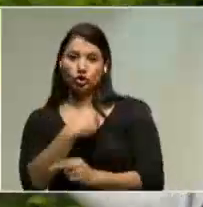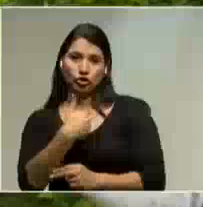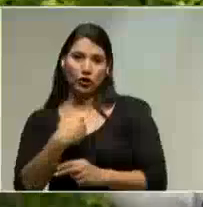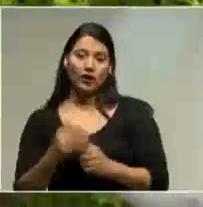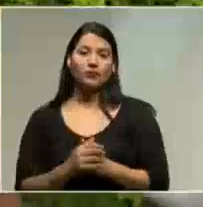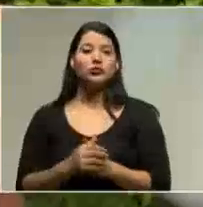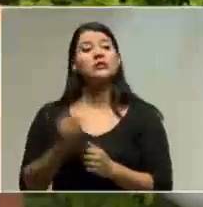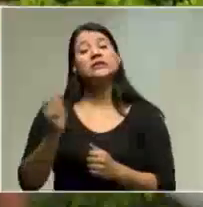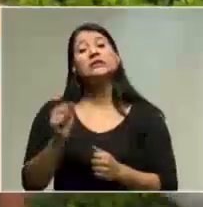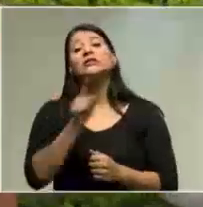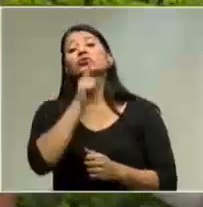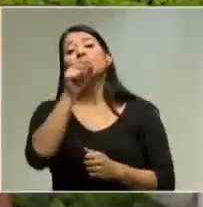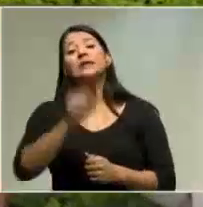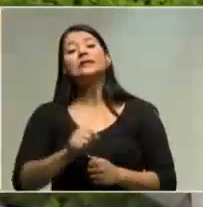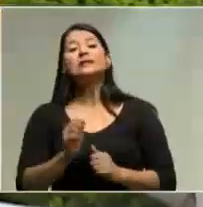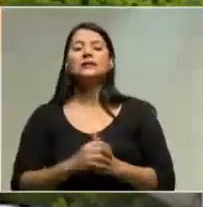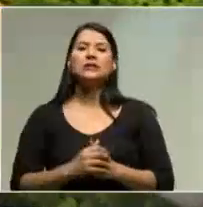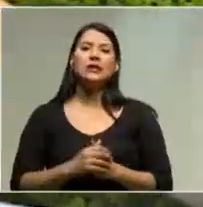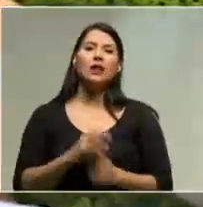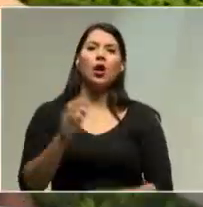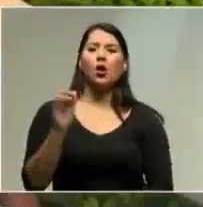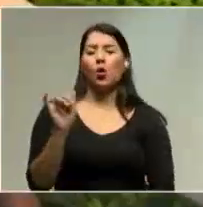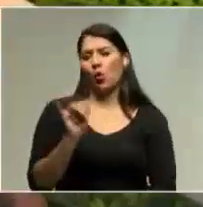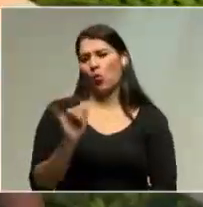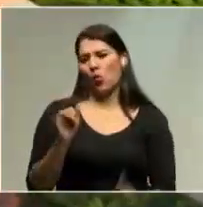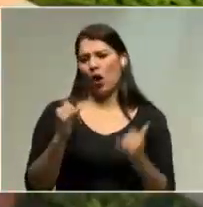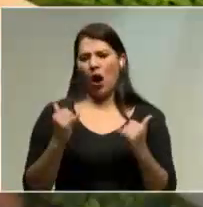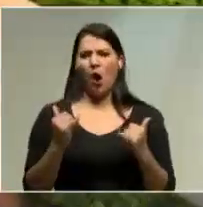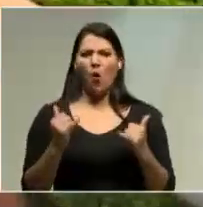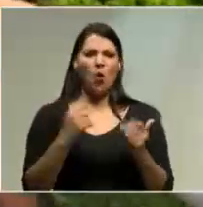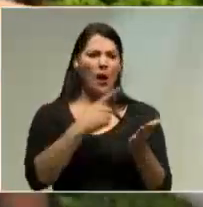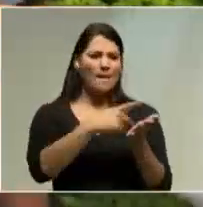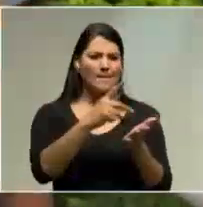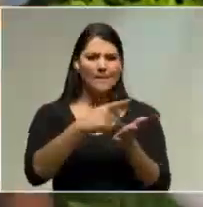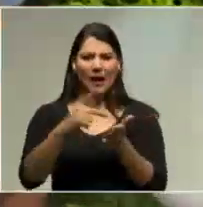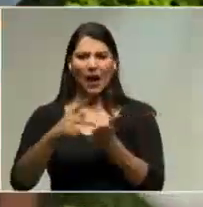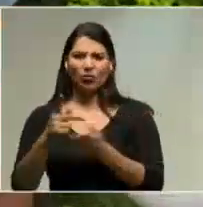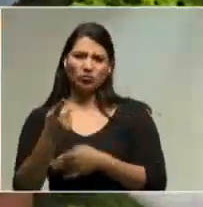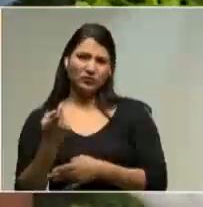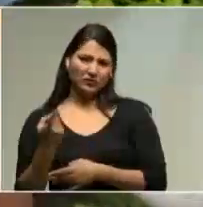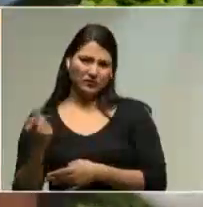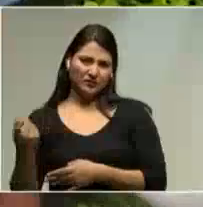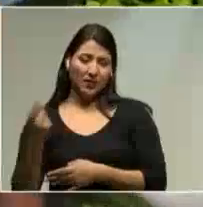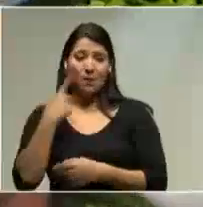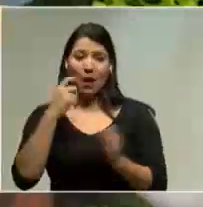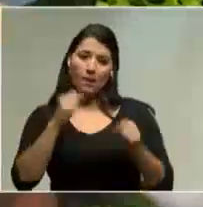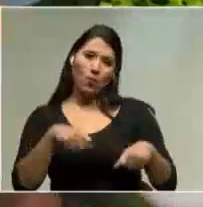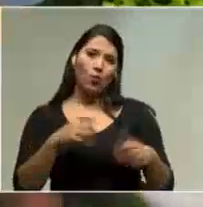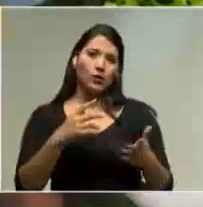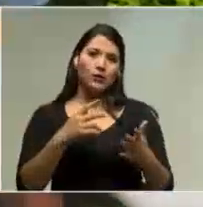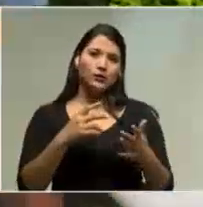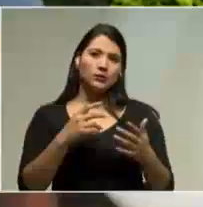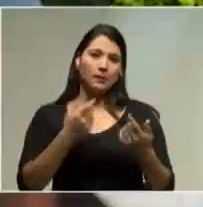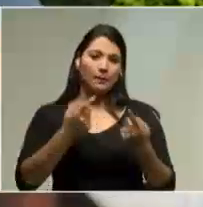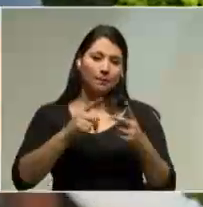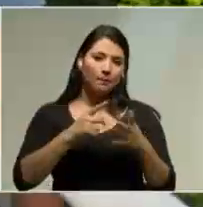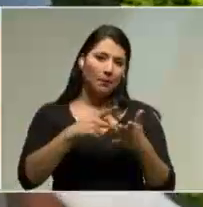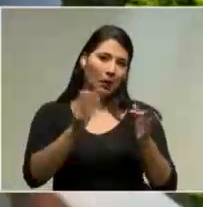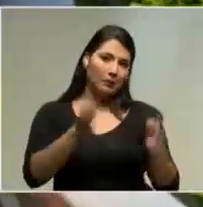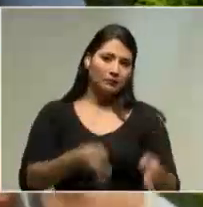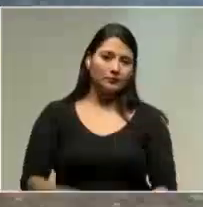en realidad sí. Más que todo es como ahorita, pagos que estén pendientes, ¿verdad? Para ponerse al día.